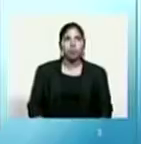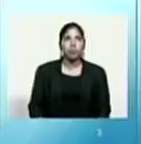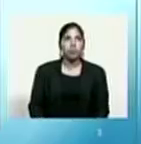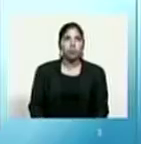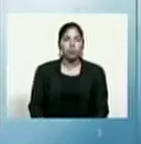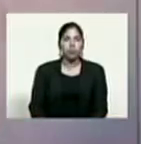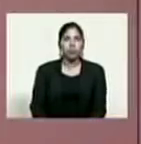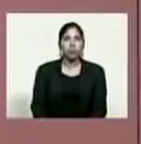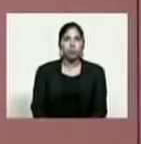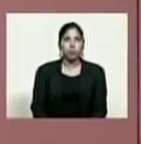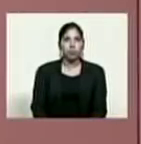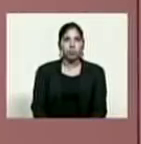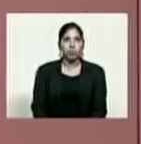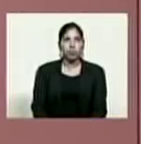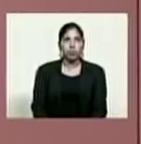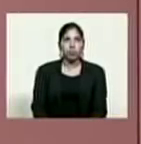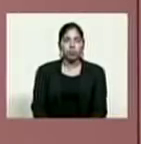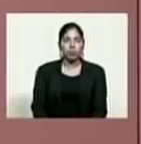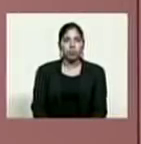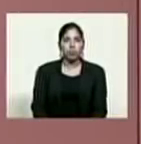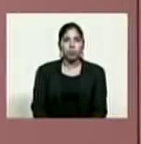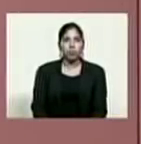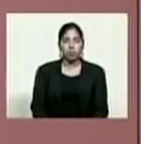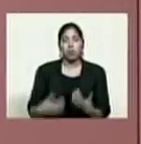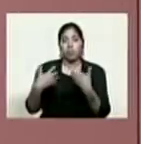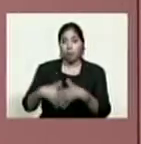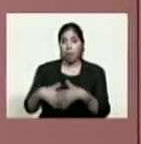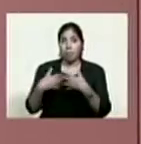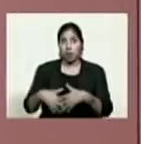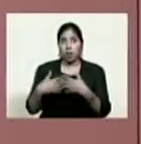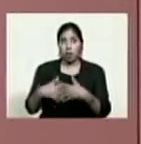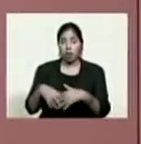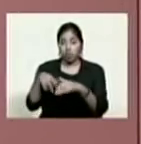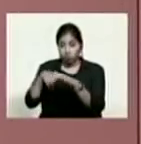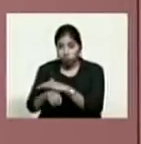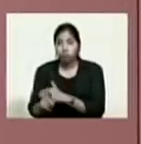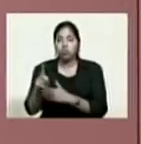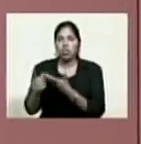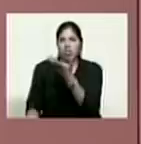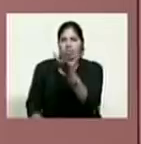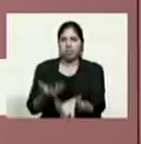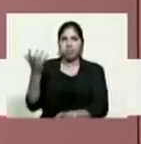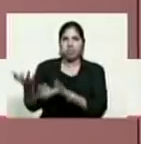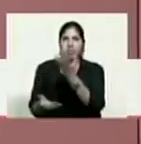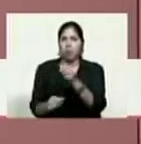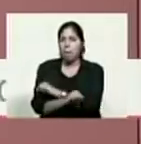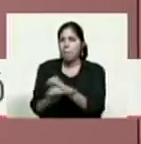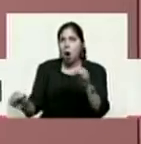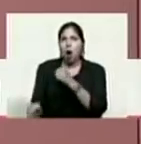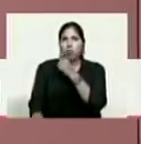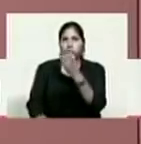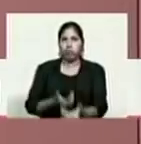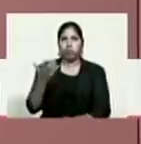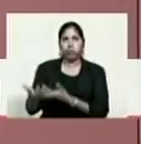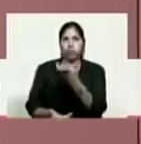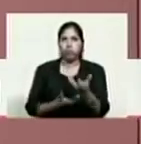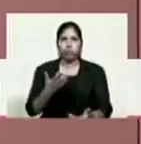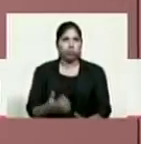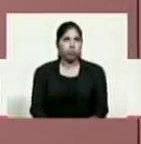criminal contra las subestaciones, a los incendios, a la provocación de